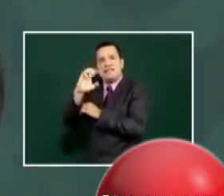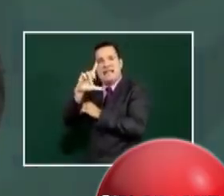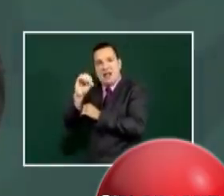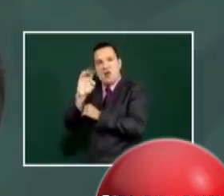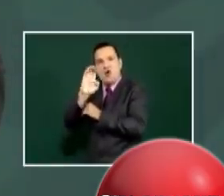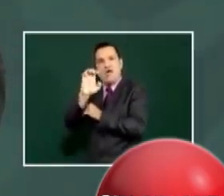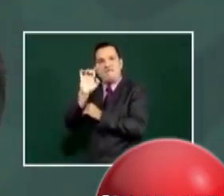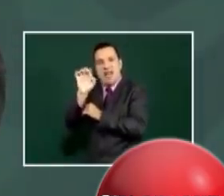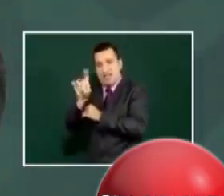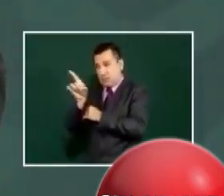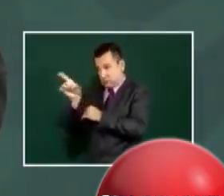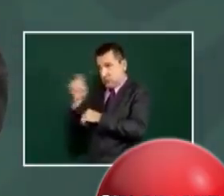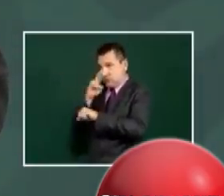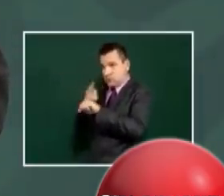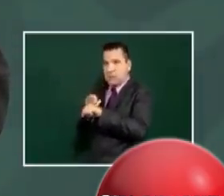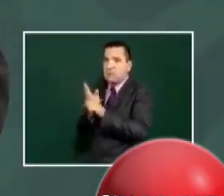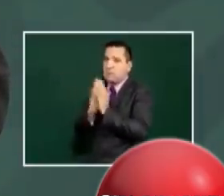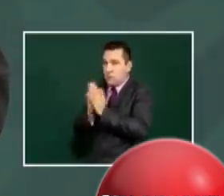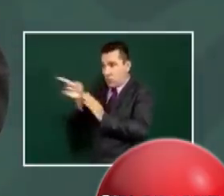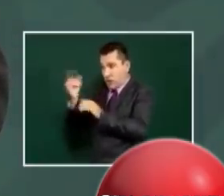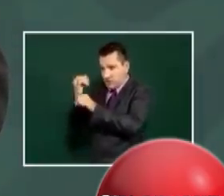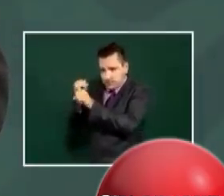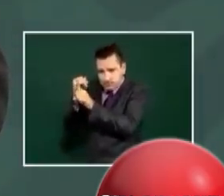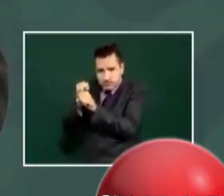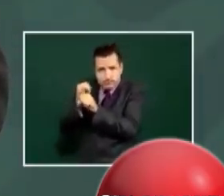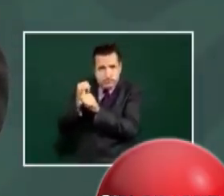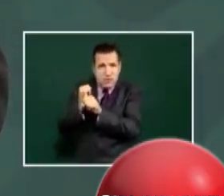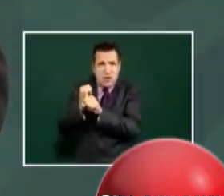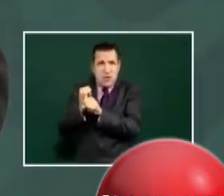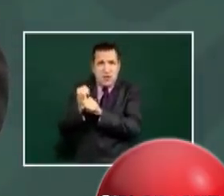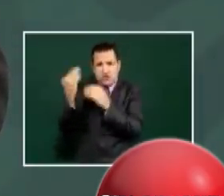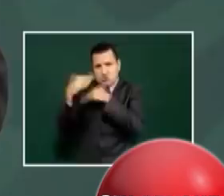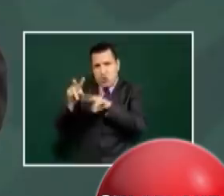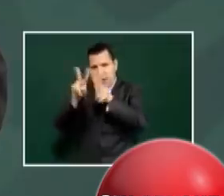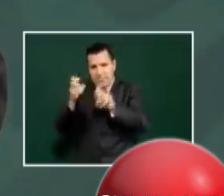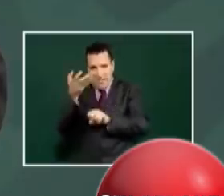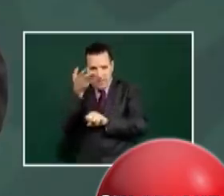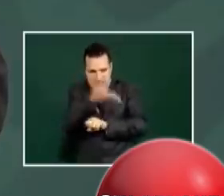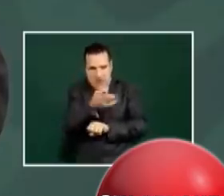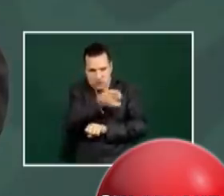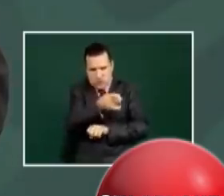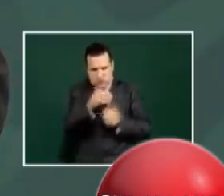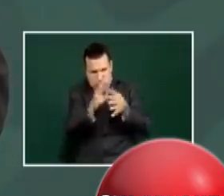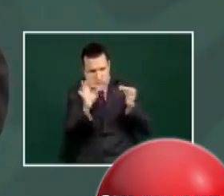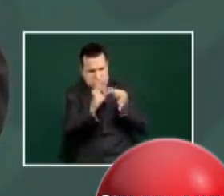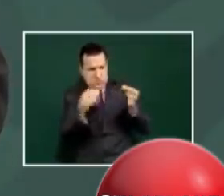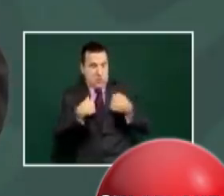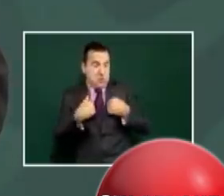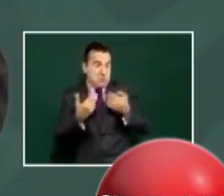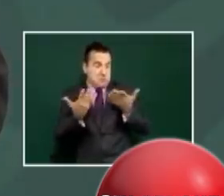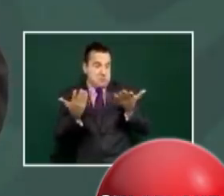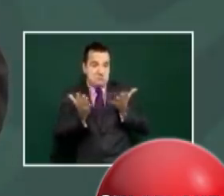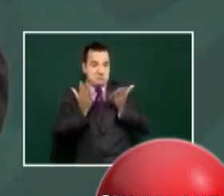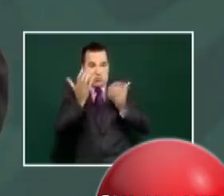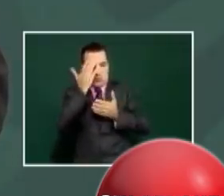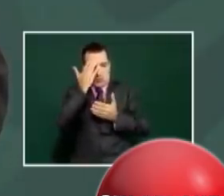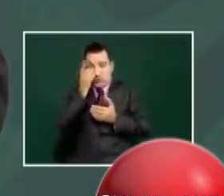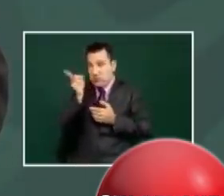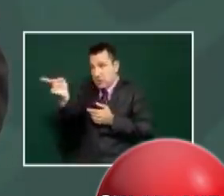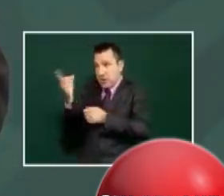se informe sobre esta situación que nos está planteando.